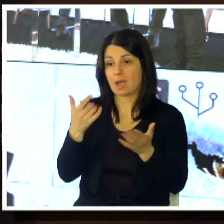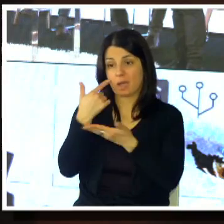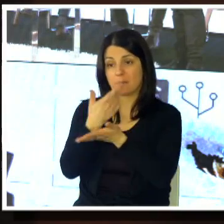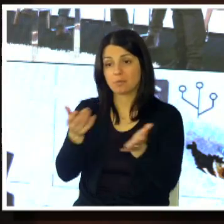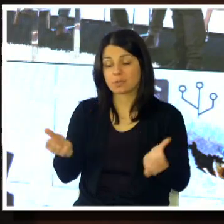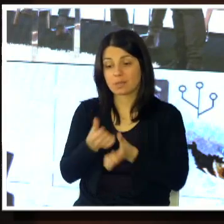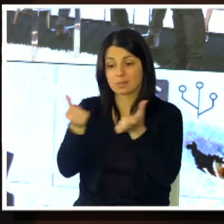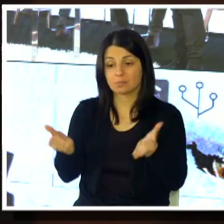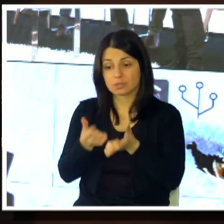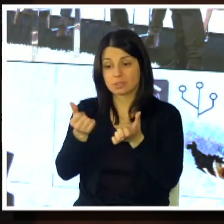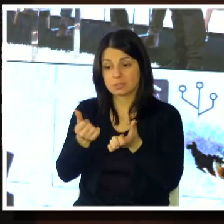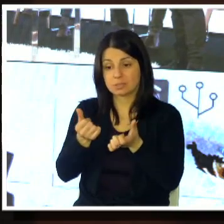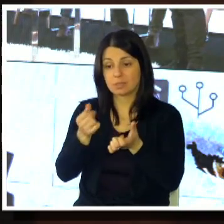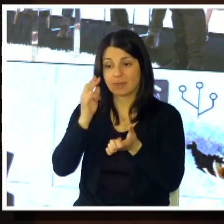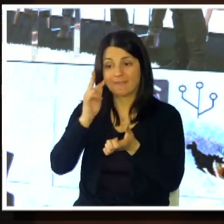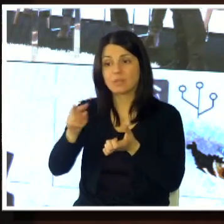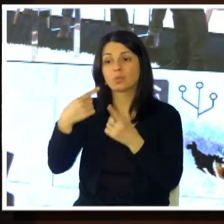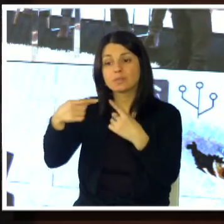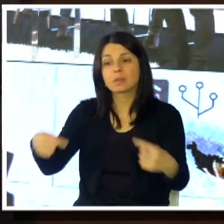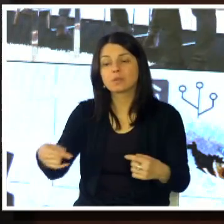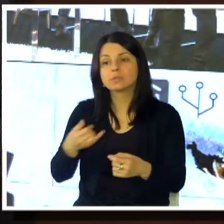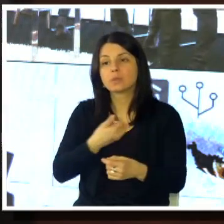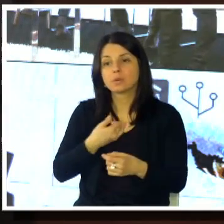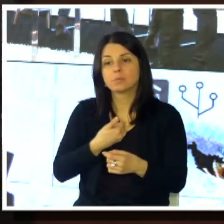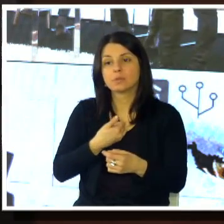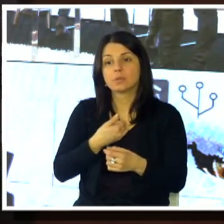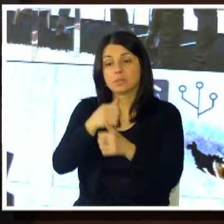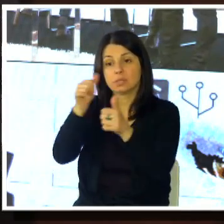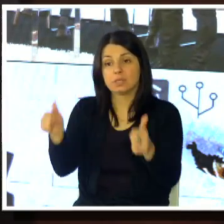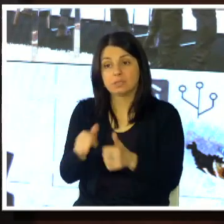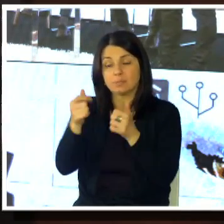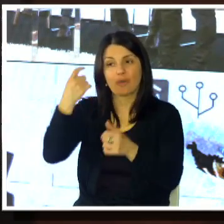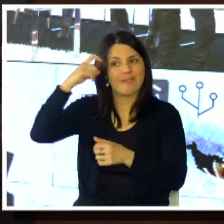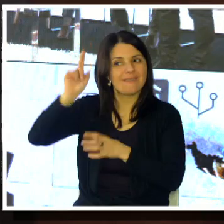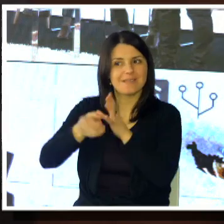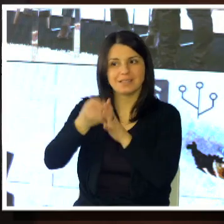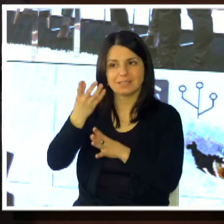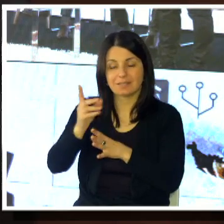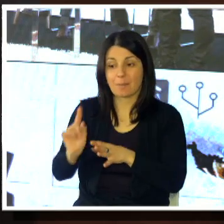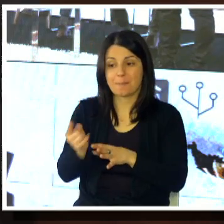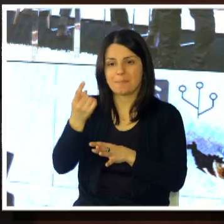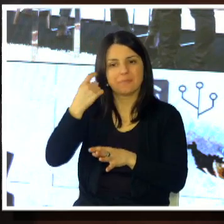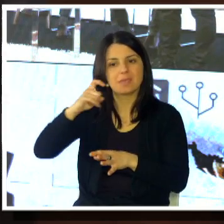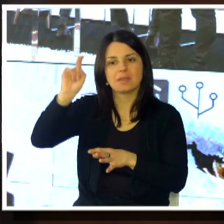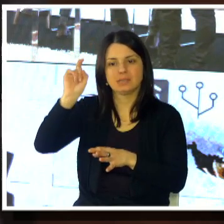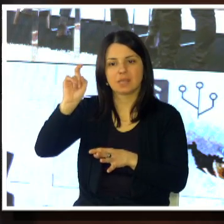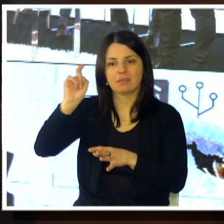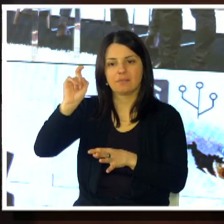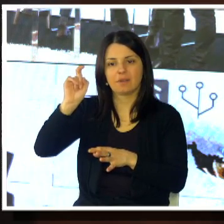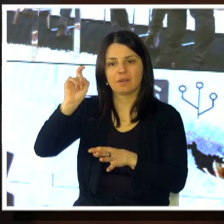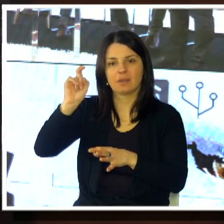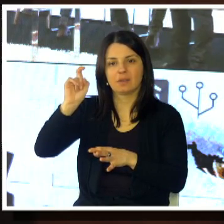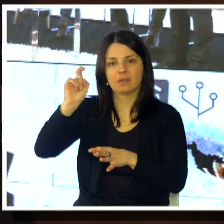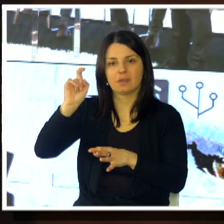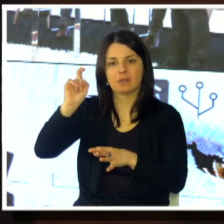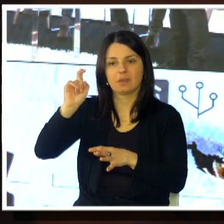concepto de visualizar el Internet de las cosas, es que hicimos una iniciativa, la primera iniciativa, que es el